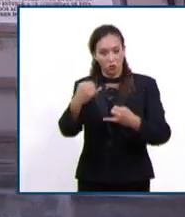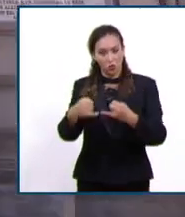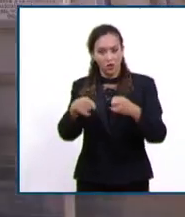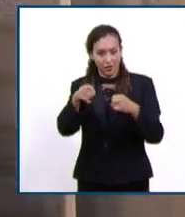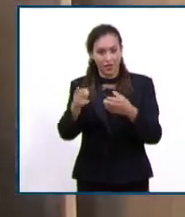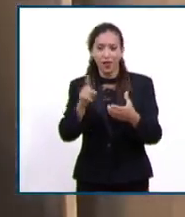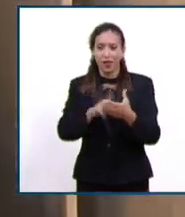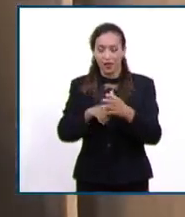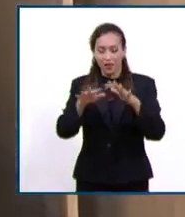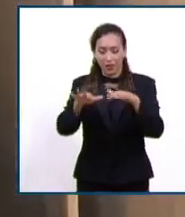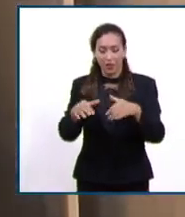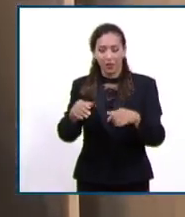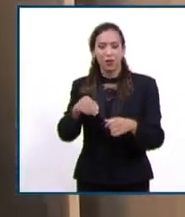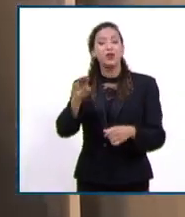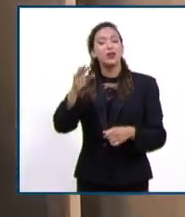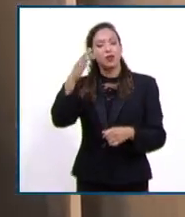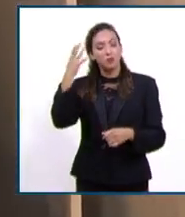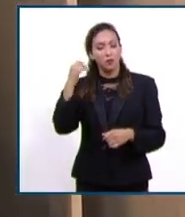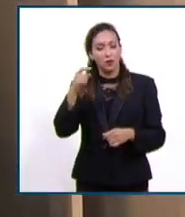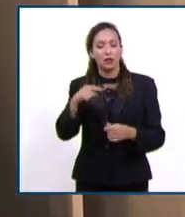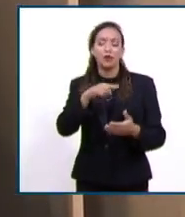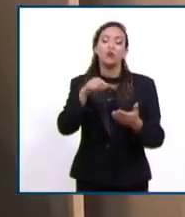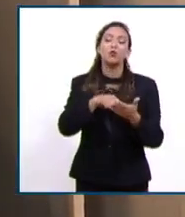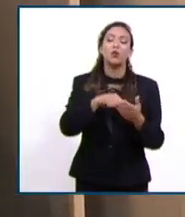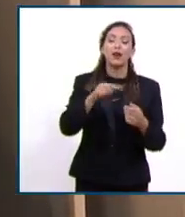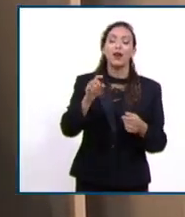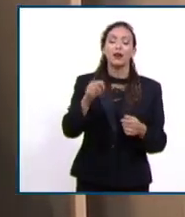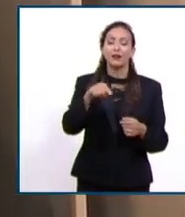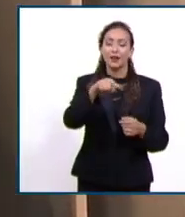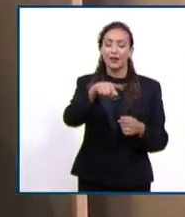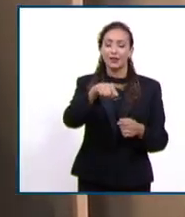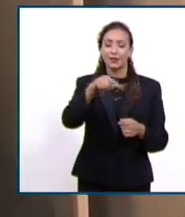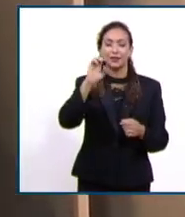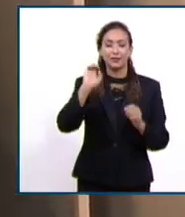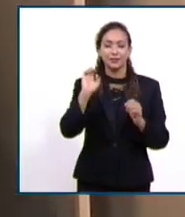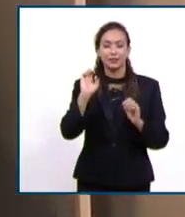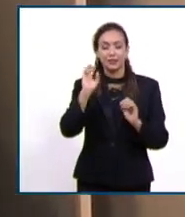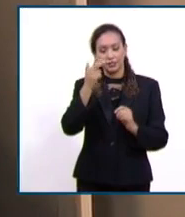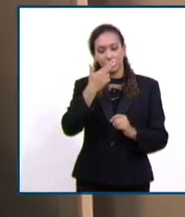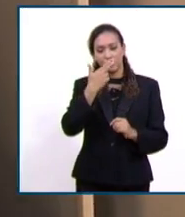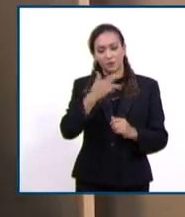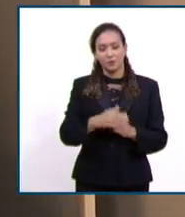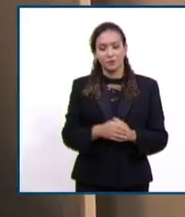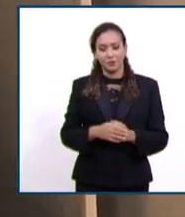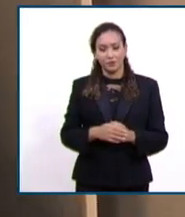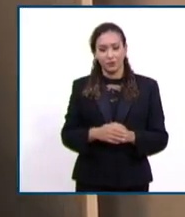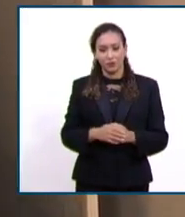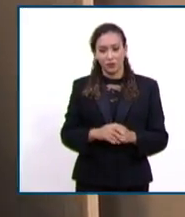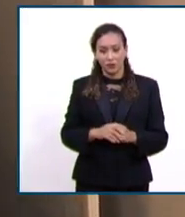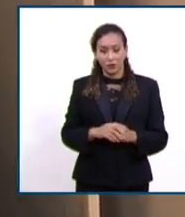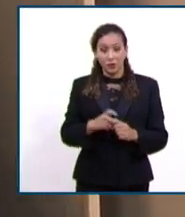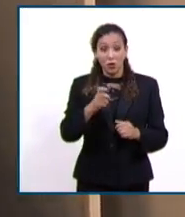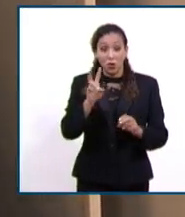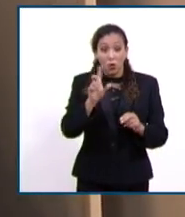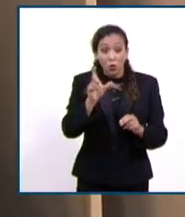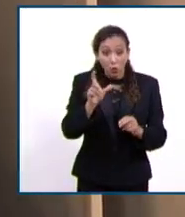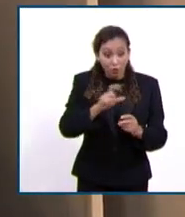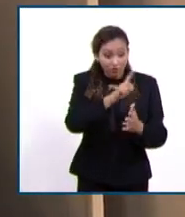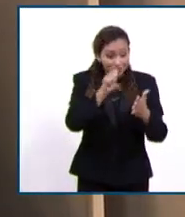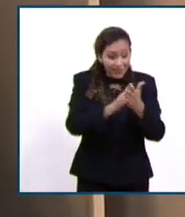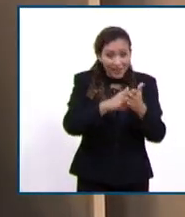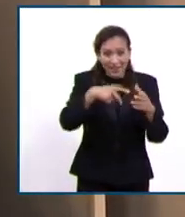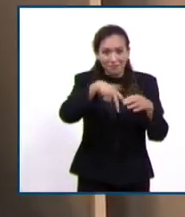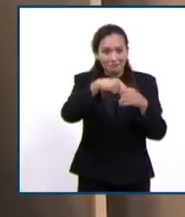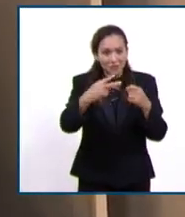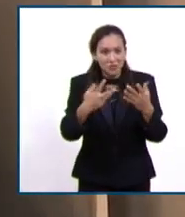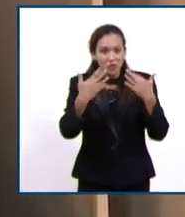del Distrito Judicial Morelos con sede en Chihuahua. Esa declaración de ausencia viene a ser la respuesta de una situación que